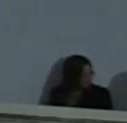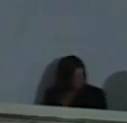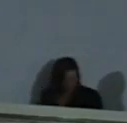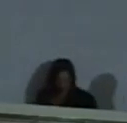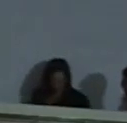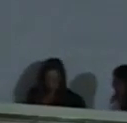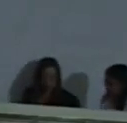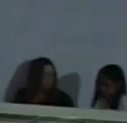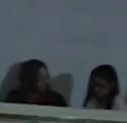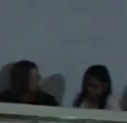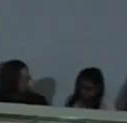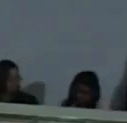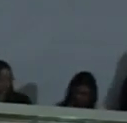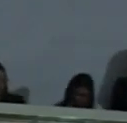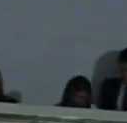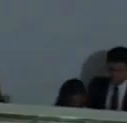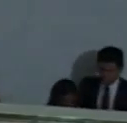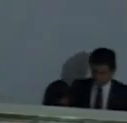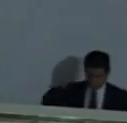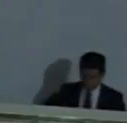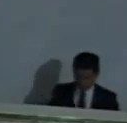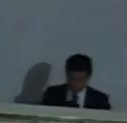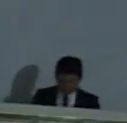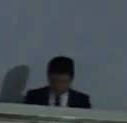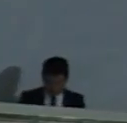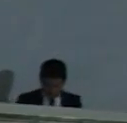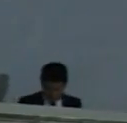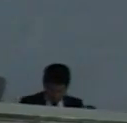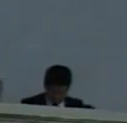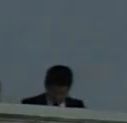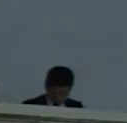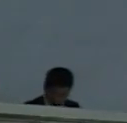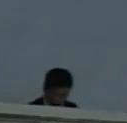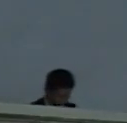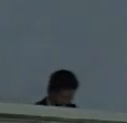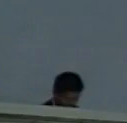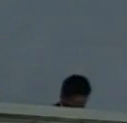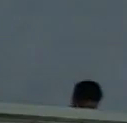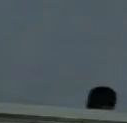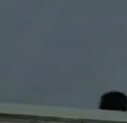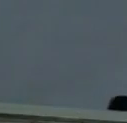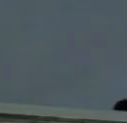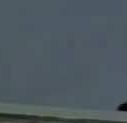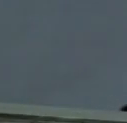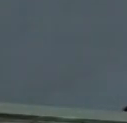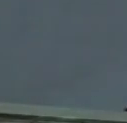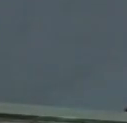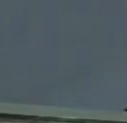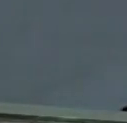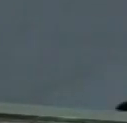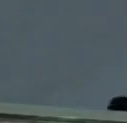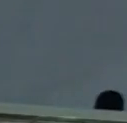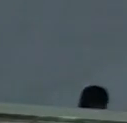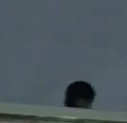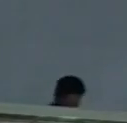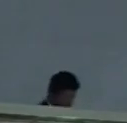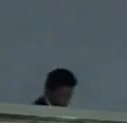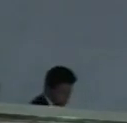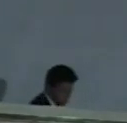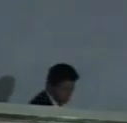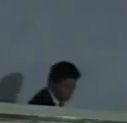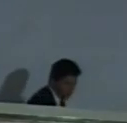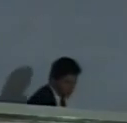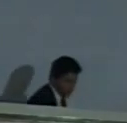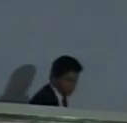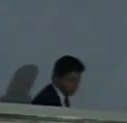Nacional Constituyente. Como les decía, el día de hoy se tiene previsto que se apruebe un decreto constituyente que forma parte de uno de los